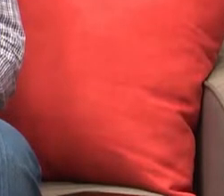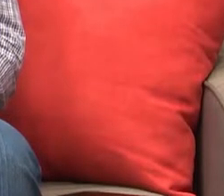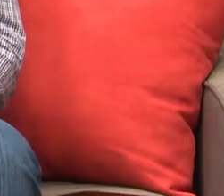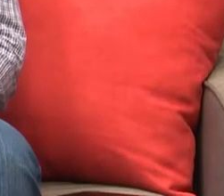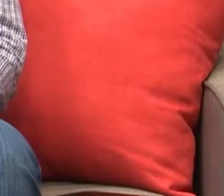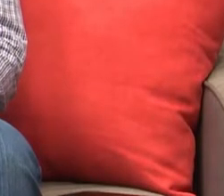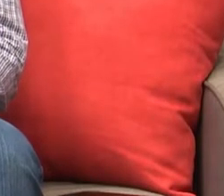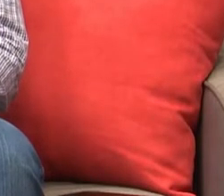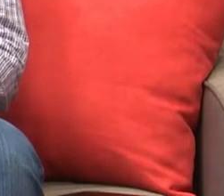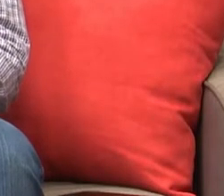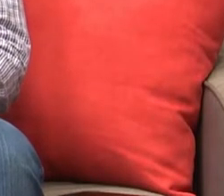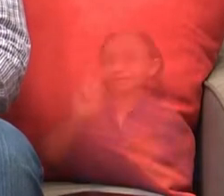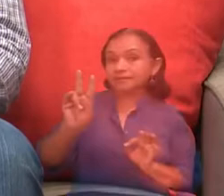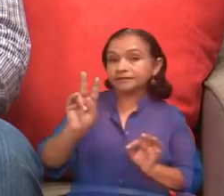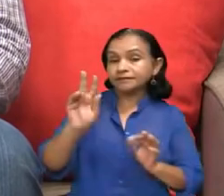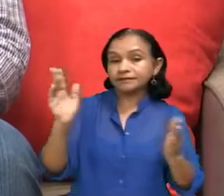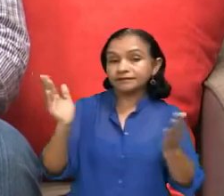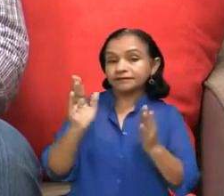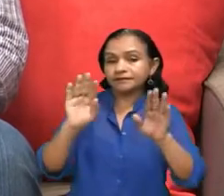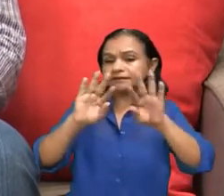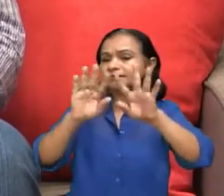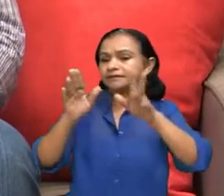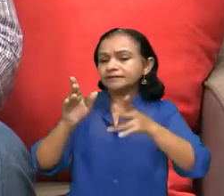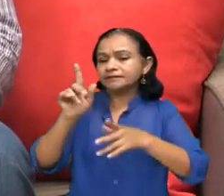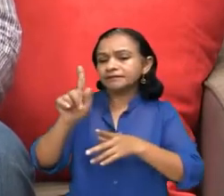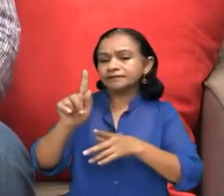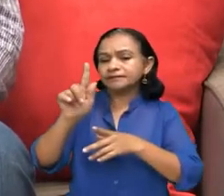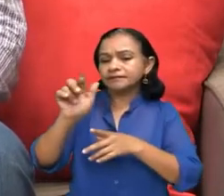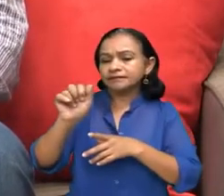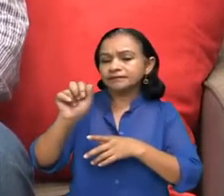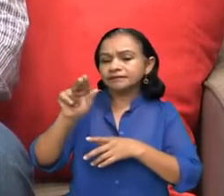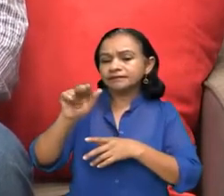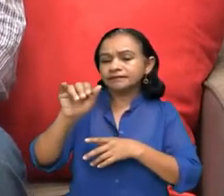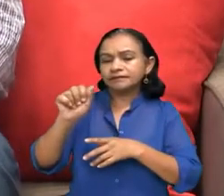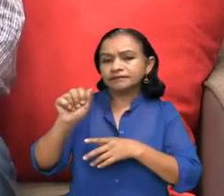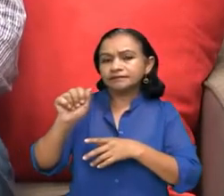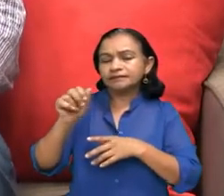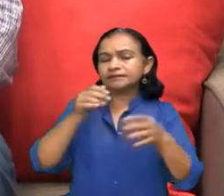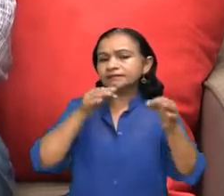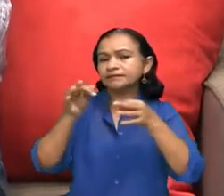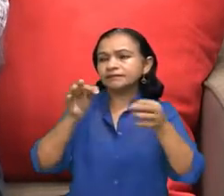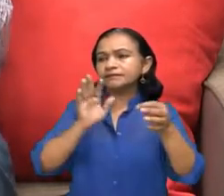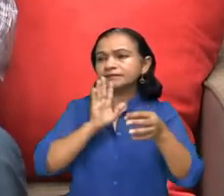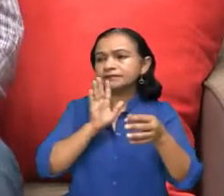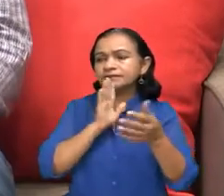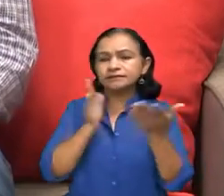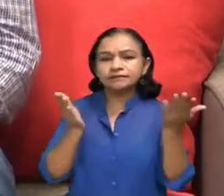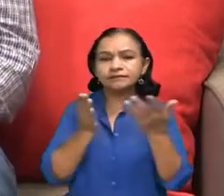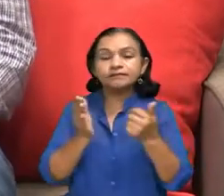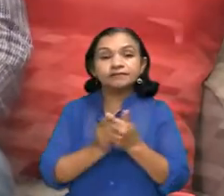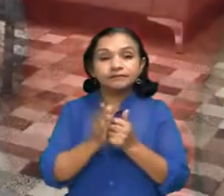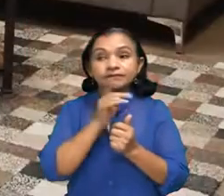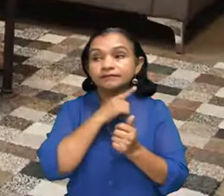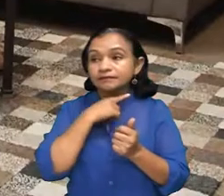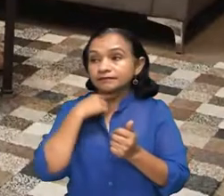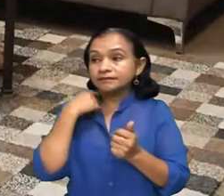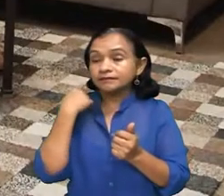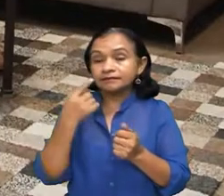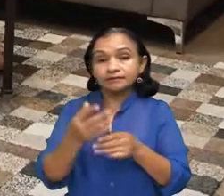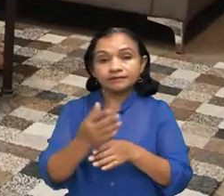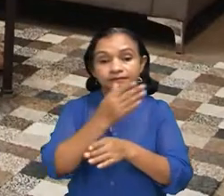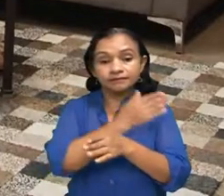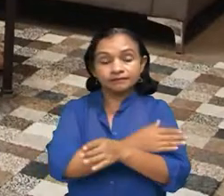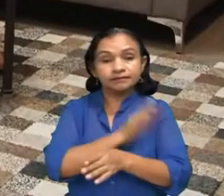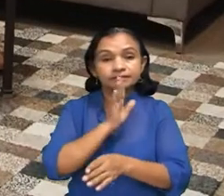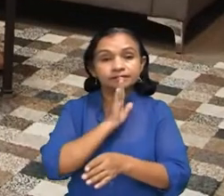bien, ahí estaba precisamente. Compañera Tania, sus impresiones al respecto y sus comentarios sobre esto que vimos. Exactamente, como hemos venido hablando